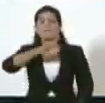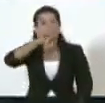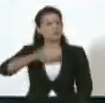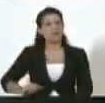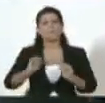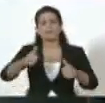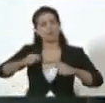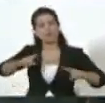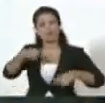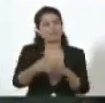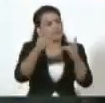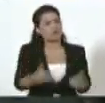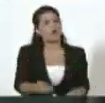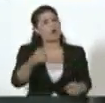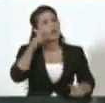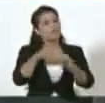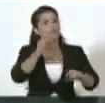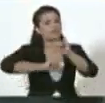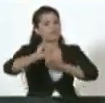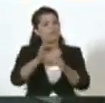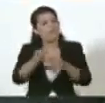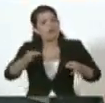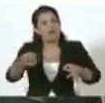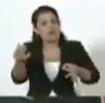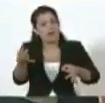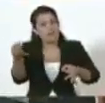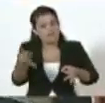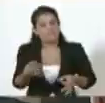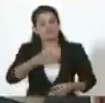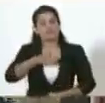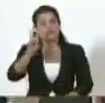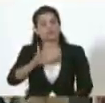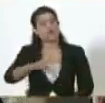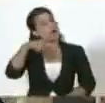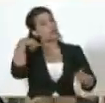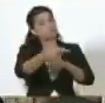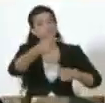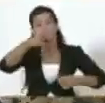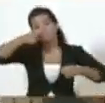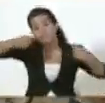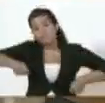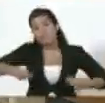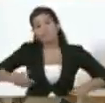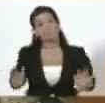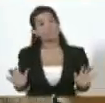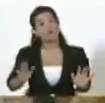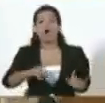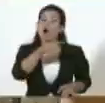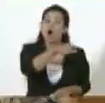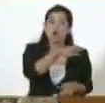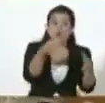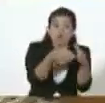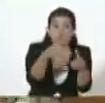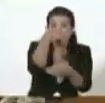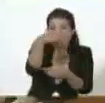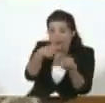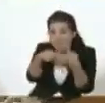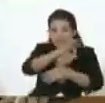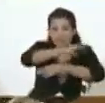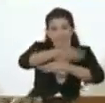combate por la verdad de su moneda. Agarrarse los pantalones, caballero, las mafias de la frontera.